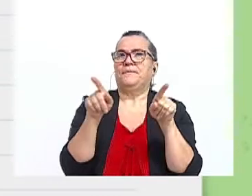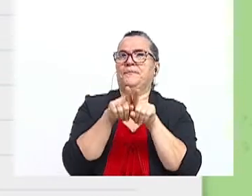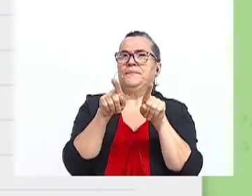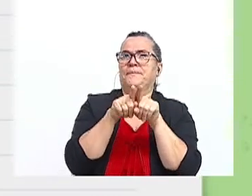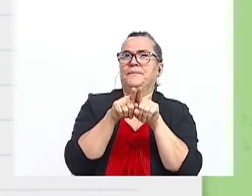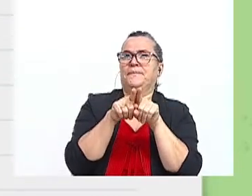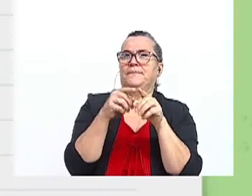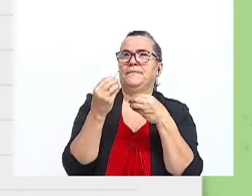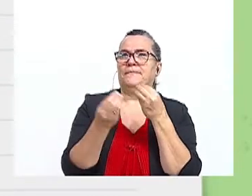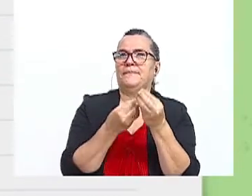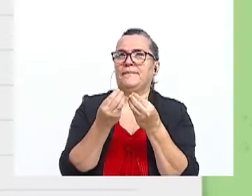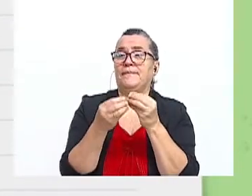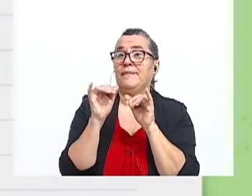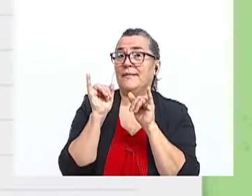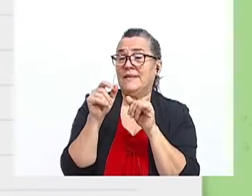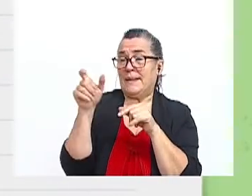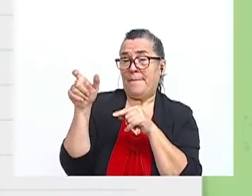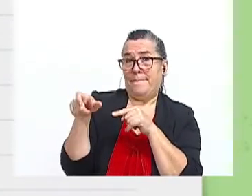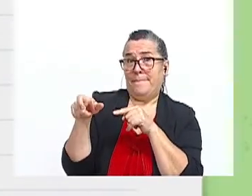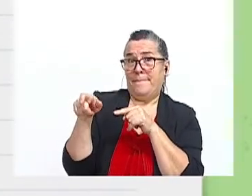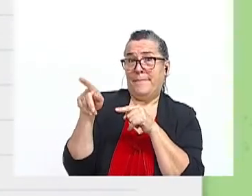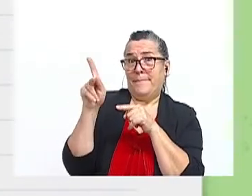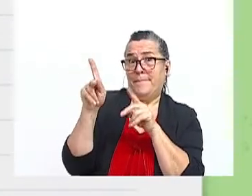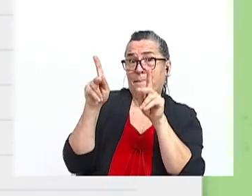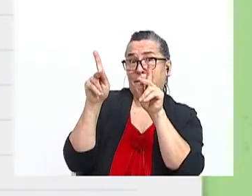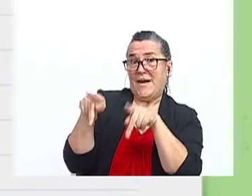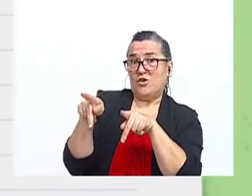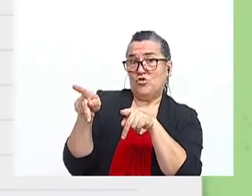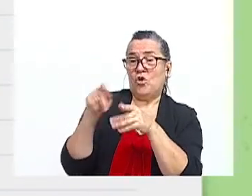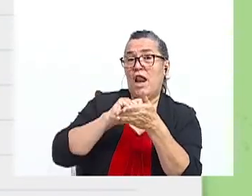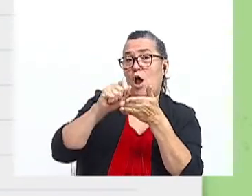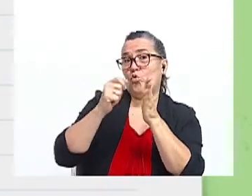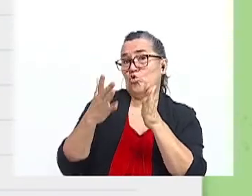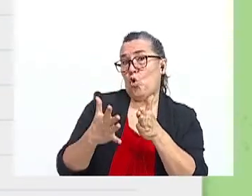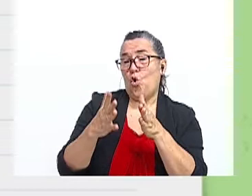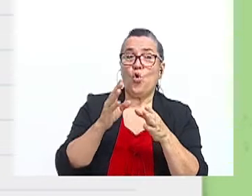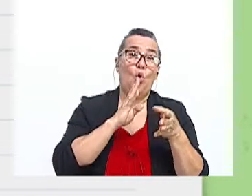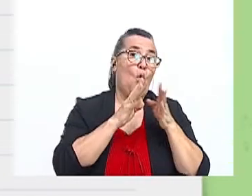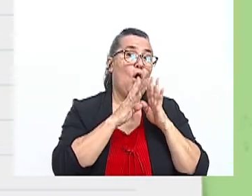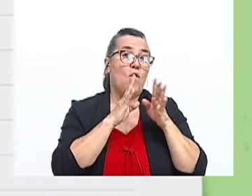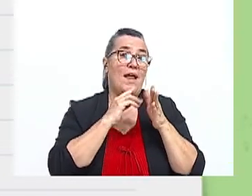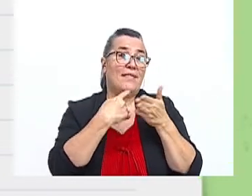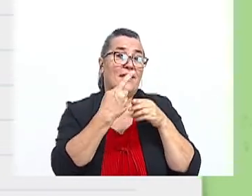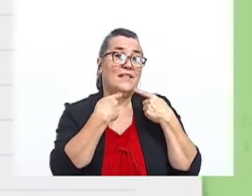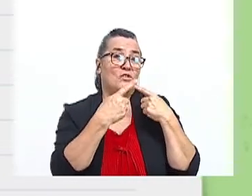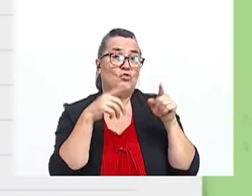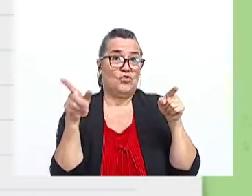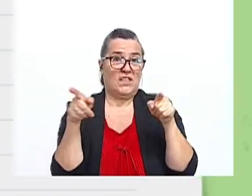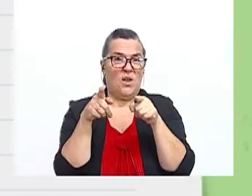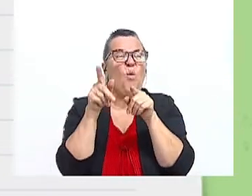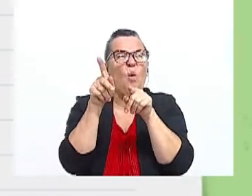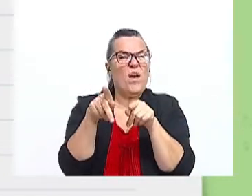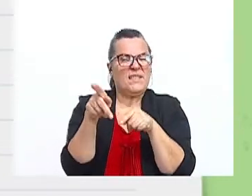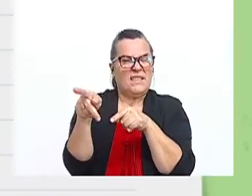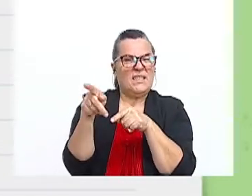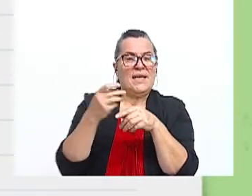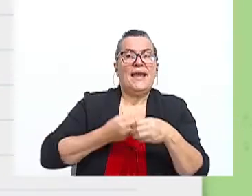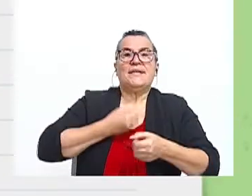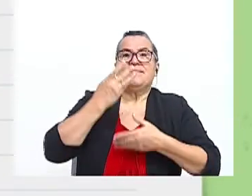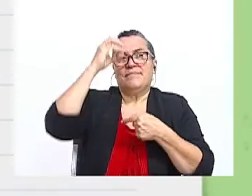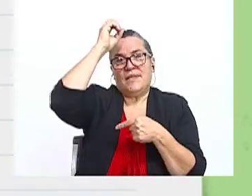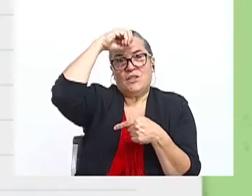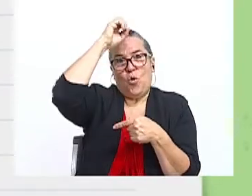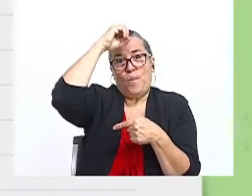Además, esa persona llamada autor o hablante discursivo va a expresar su